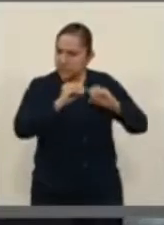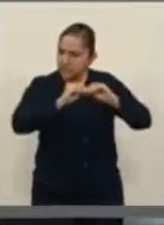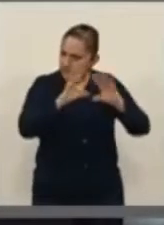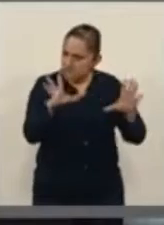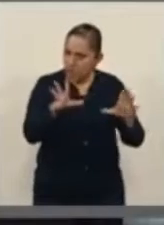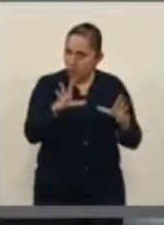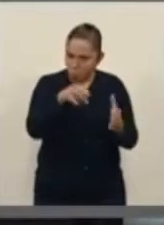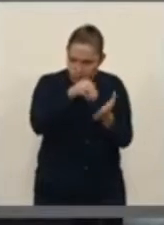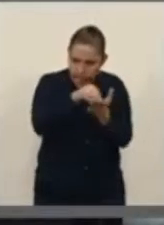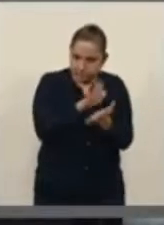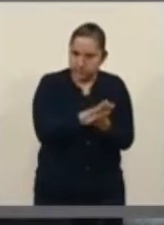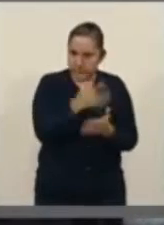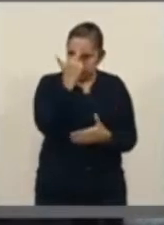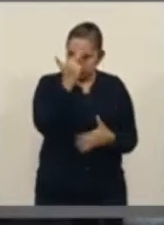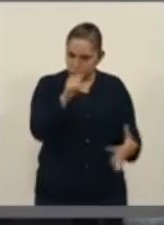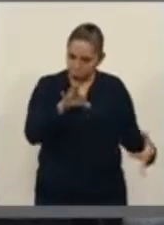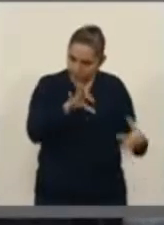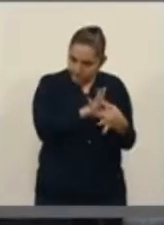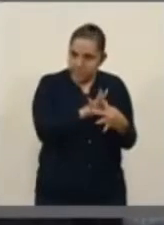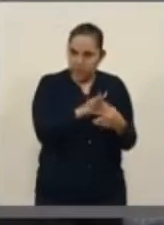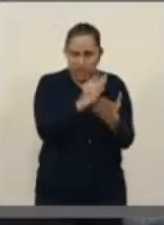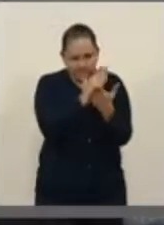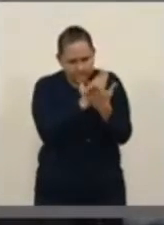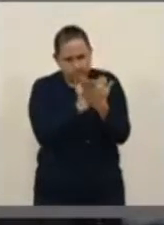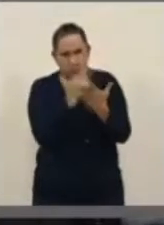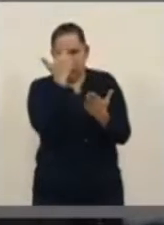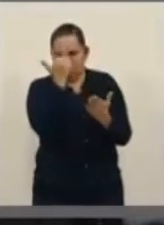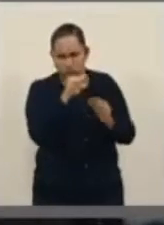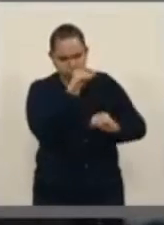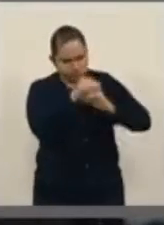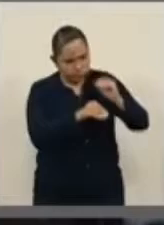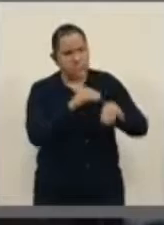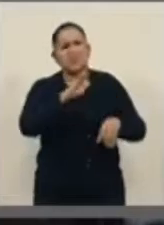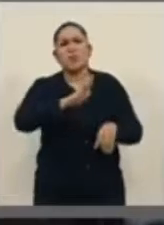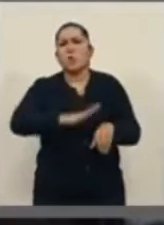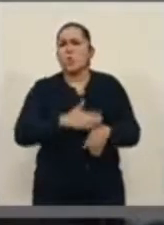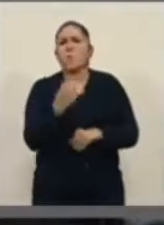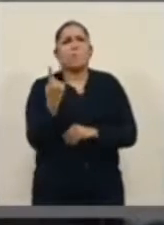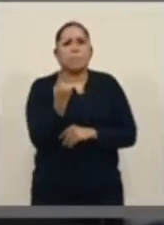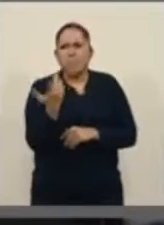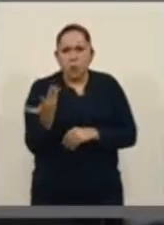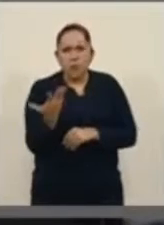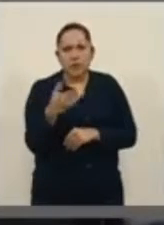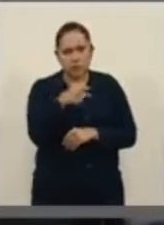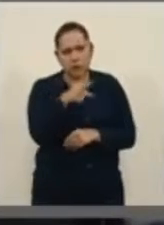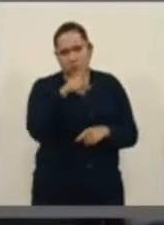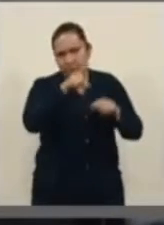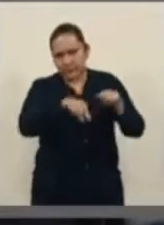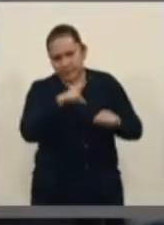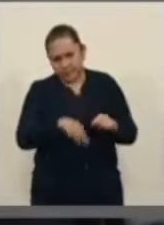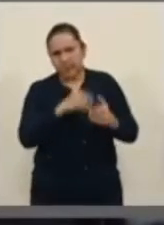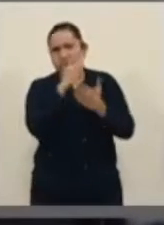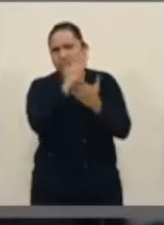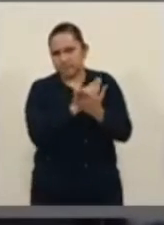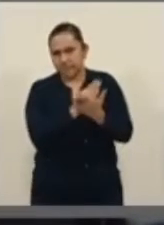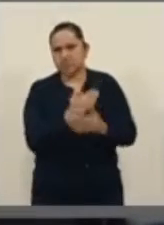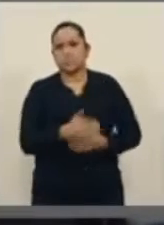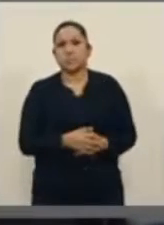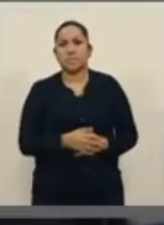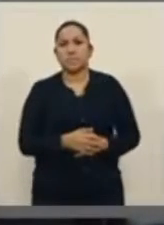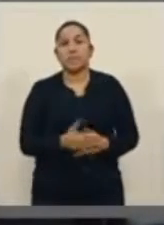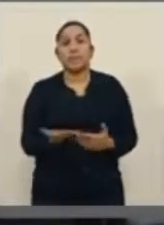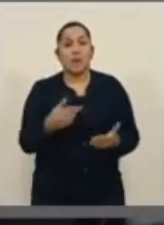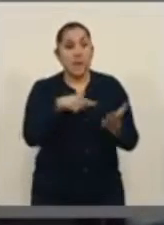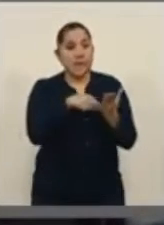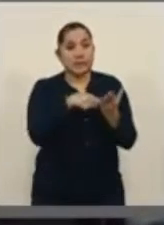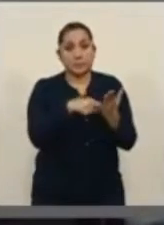quede sustentado, motivado y sustentado, el por qué se está reduciendo. No con un acuerdo se